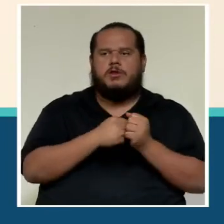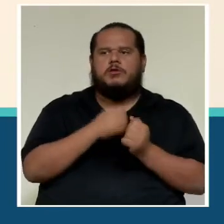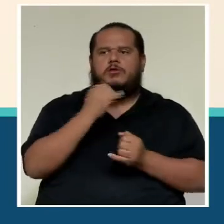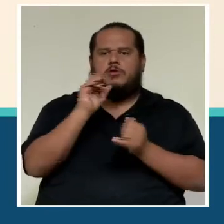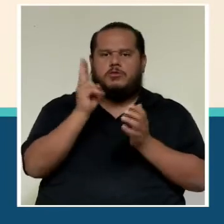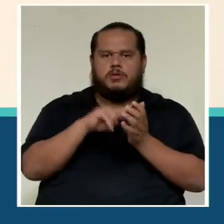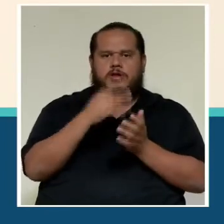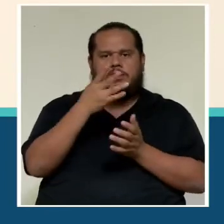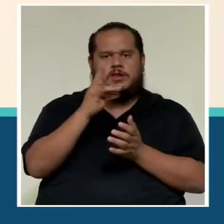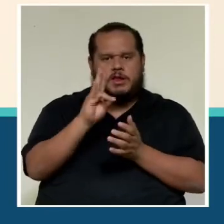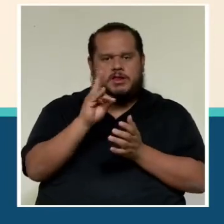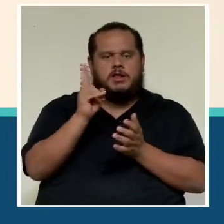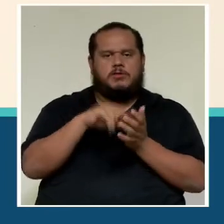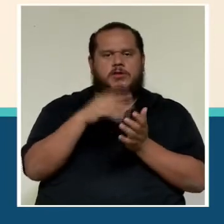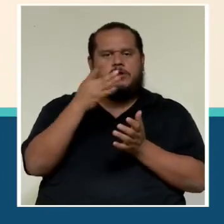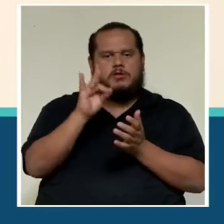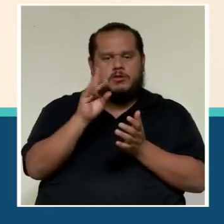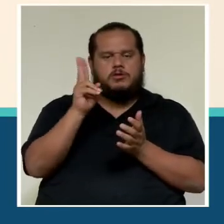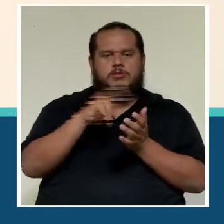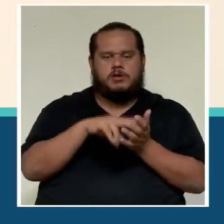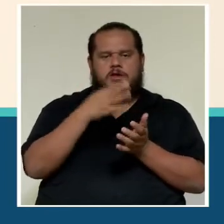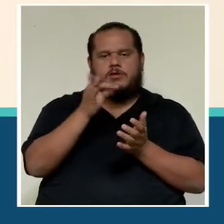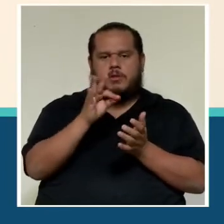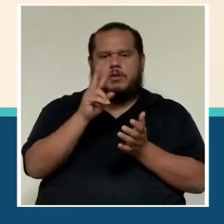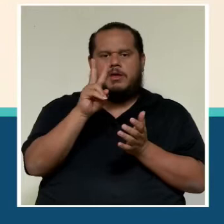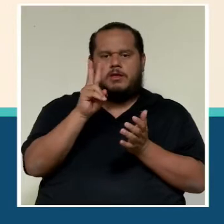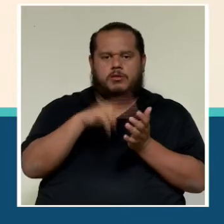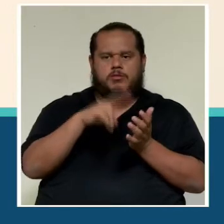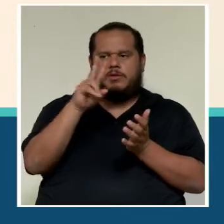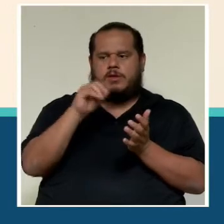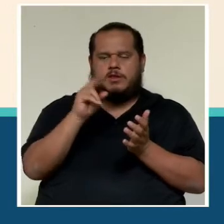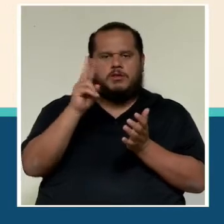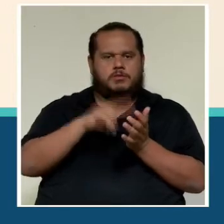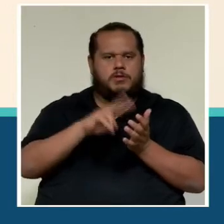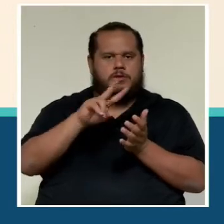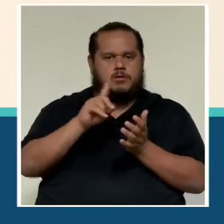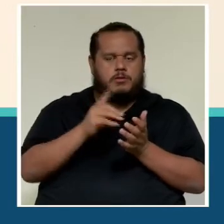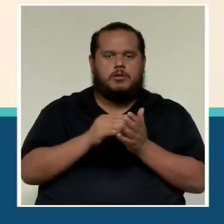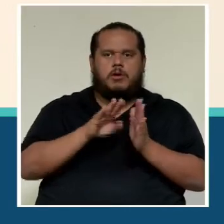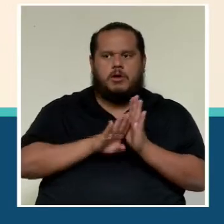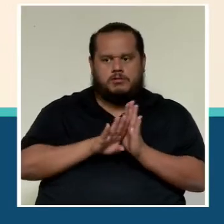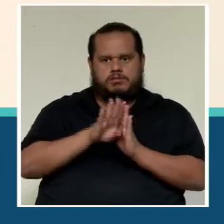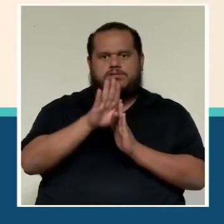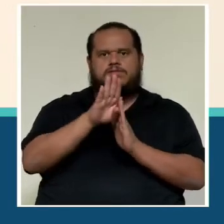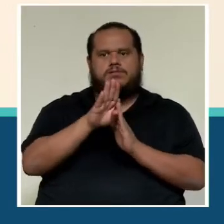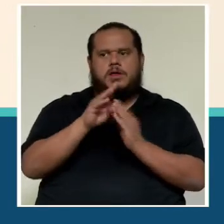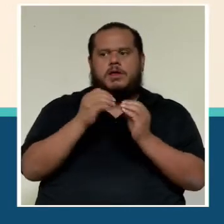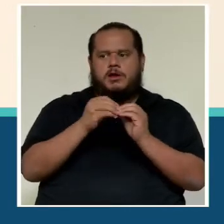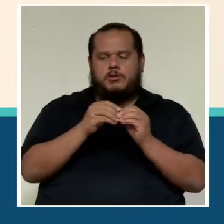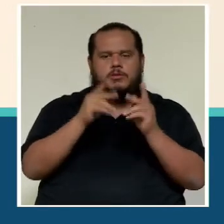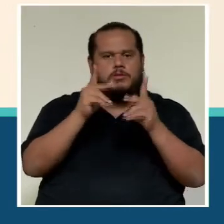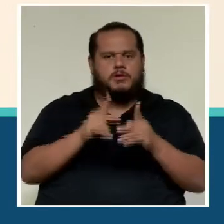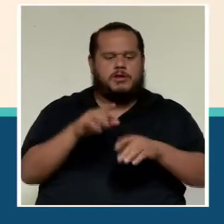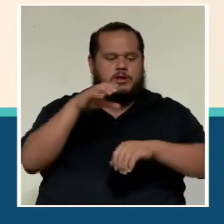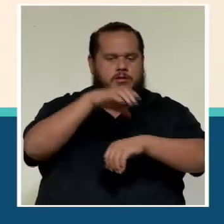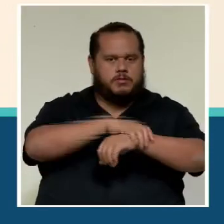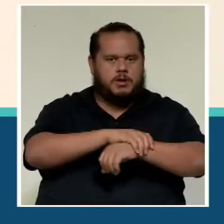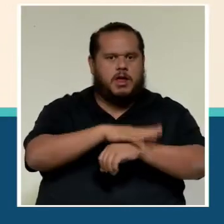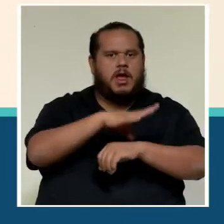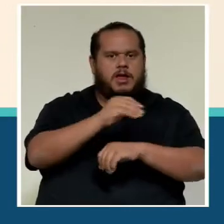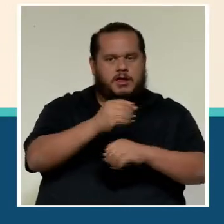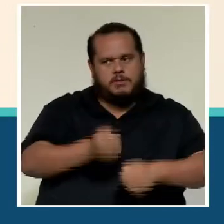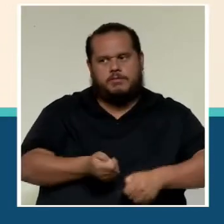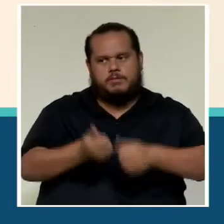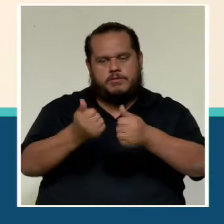2017, 2018, 19, 20 y 21. Ha incrementado importante el número de personas que son detenidas y deportadas